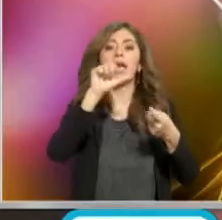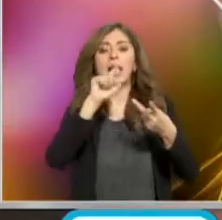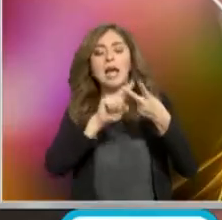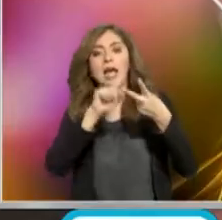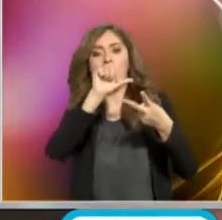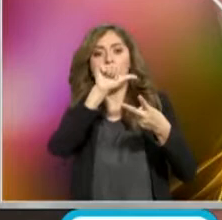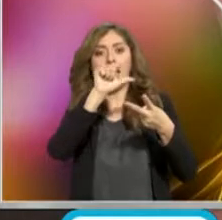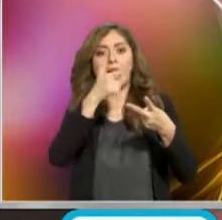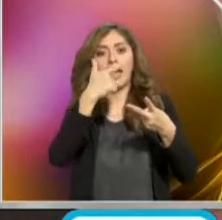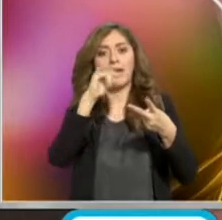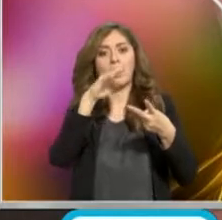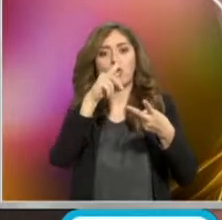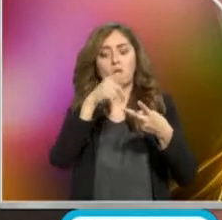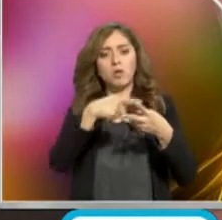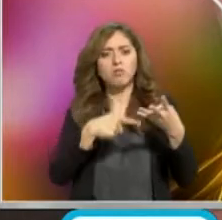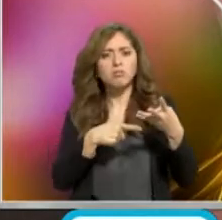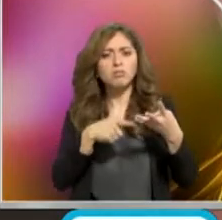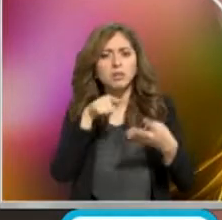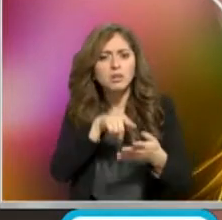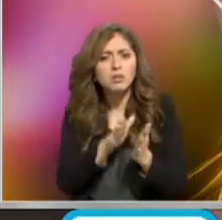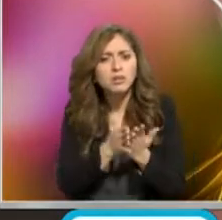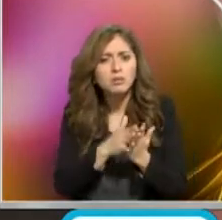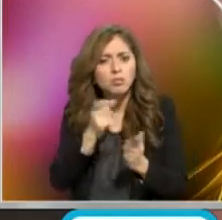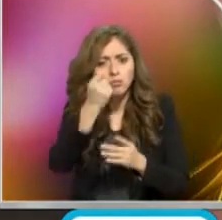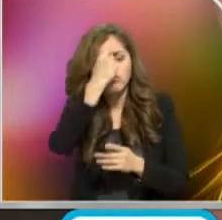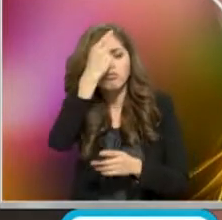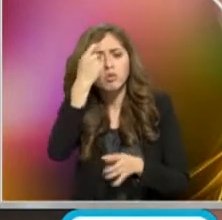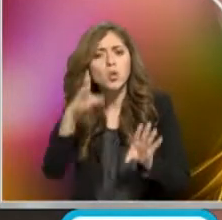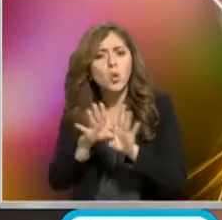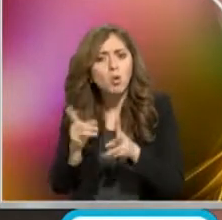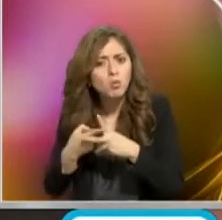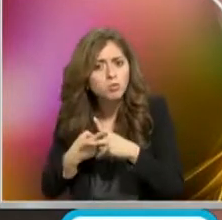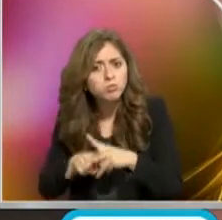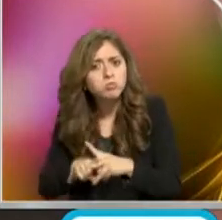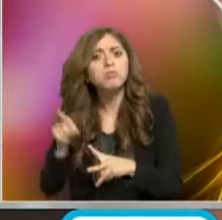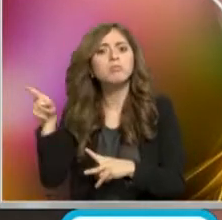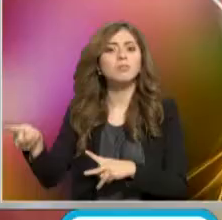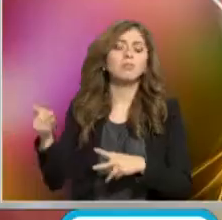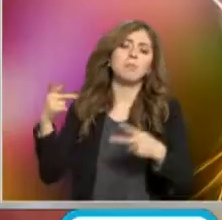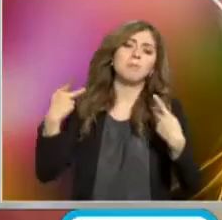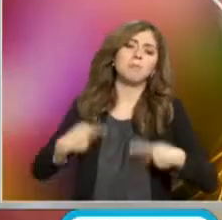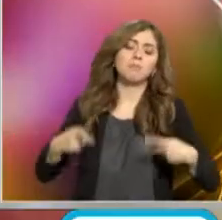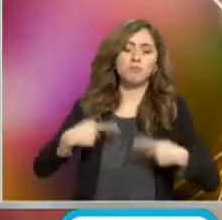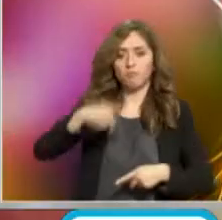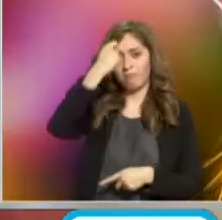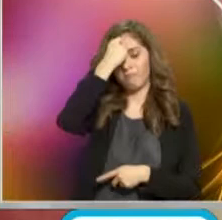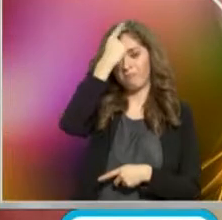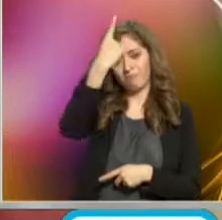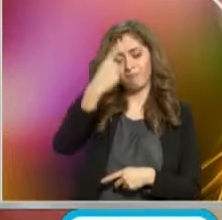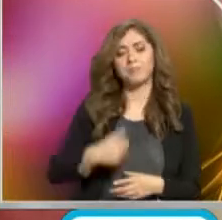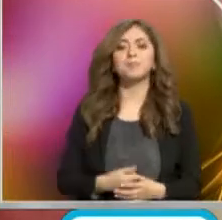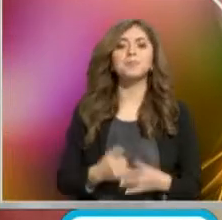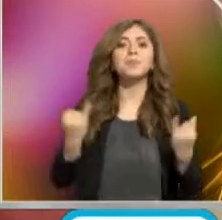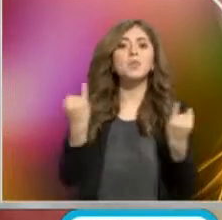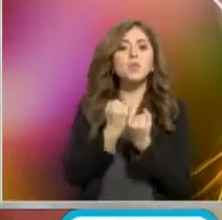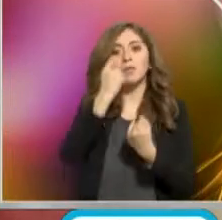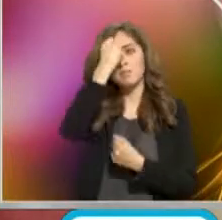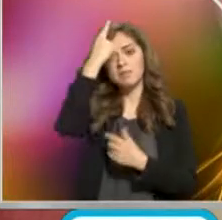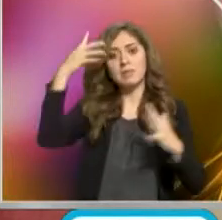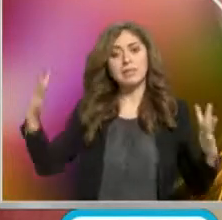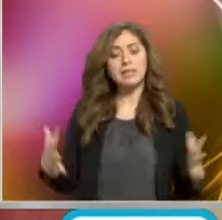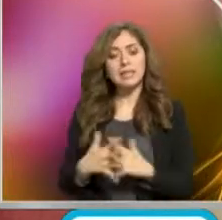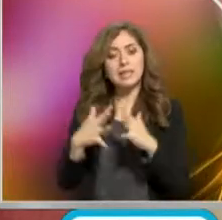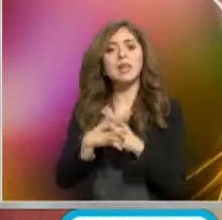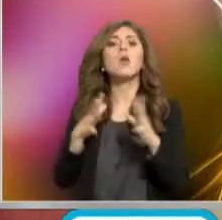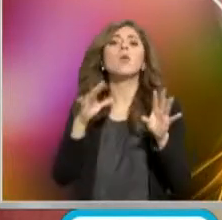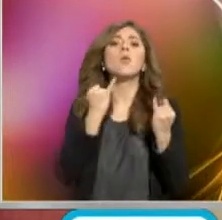libro. En este libro podemos enterarnos del origen de todos estos inventos, todos por la mano humana, ¿verdad? Por la mano humana, sí. Los inventos de la Gran Guerra, o Galileo